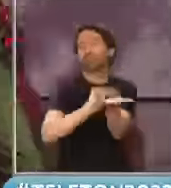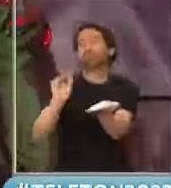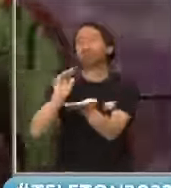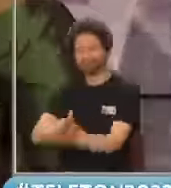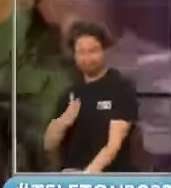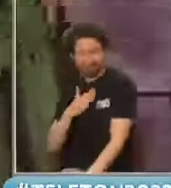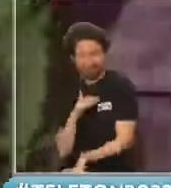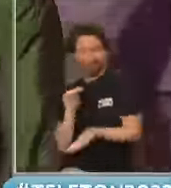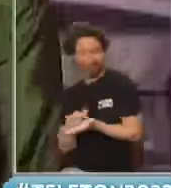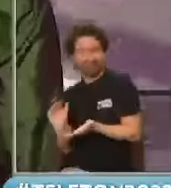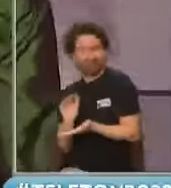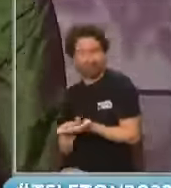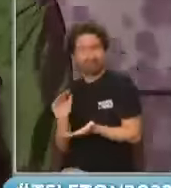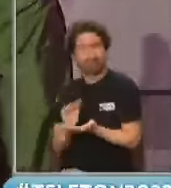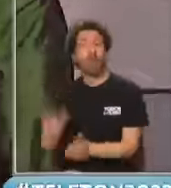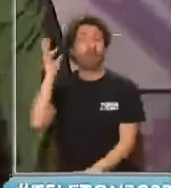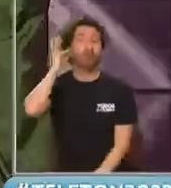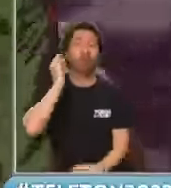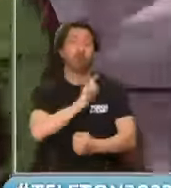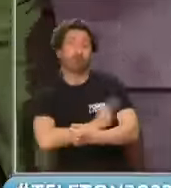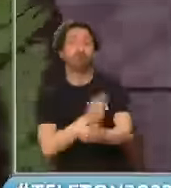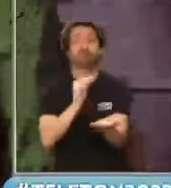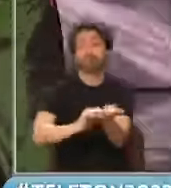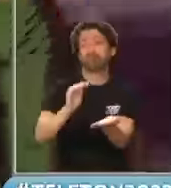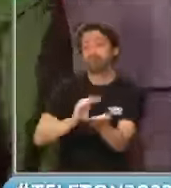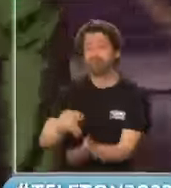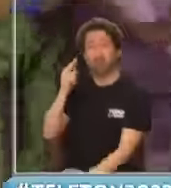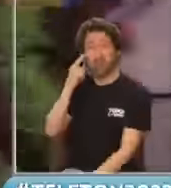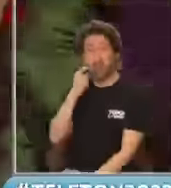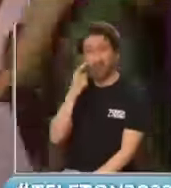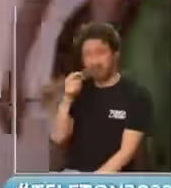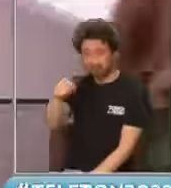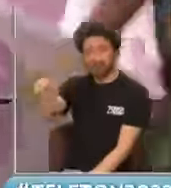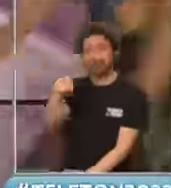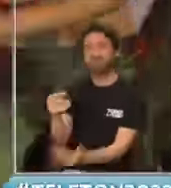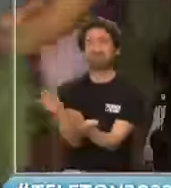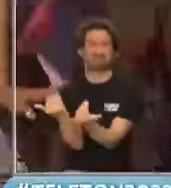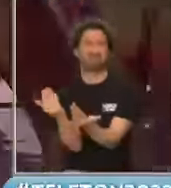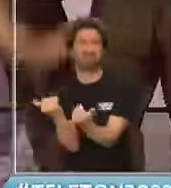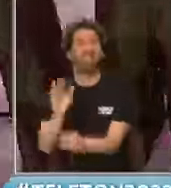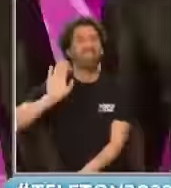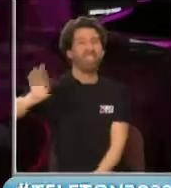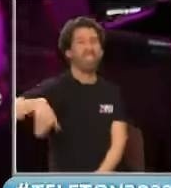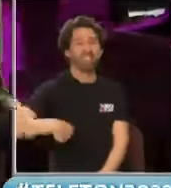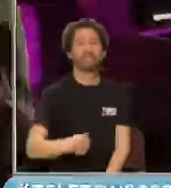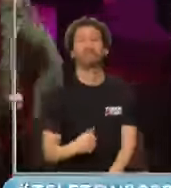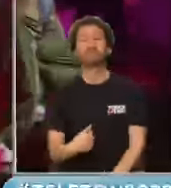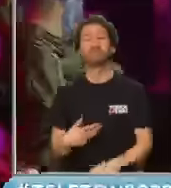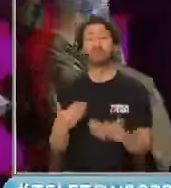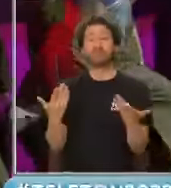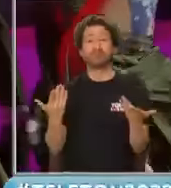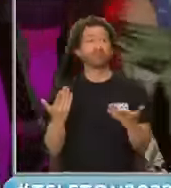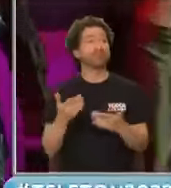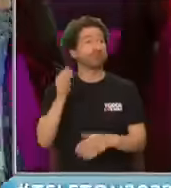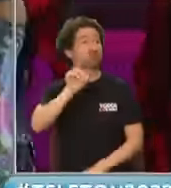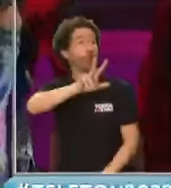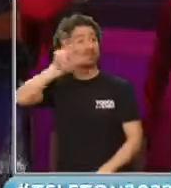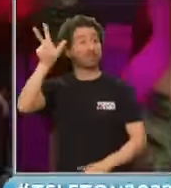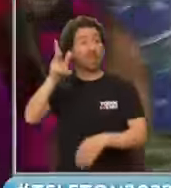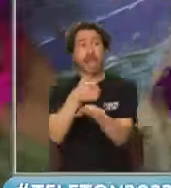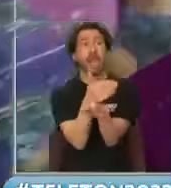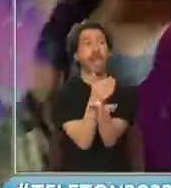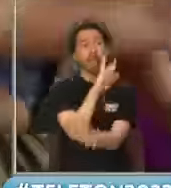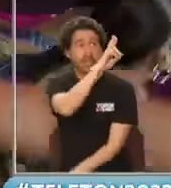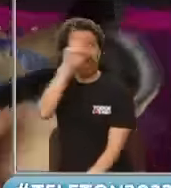Sugar, sugar, mami, I'm my own. Sugar, mami, mami, no quiero tu azúcar. I don't need your sugar daddy. Diosa, sirena, soy rey,